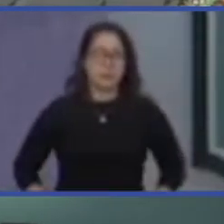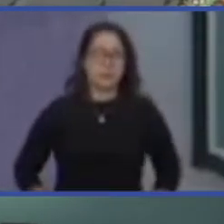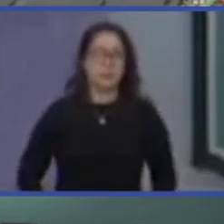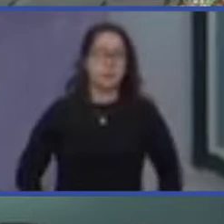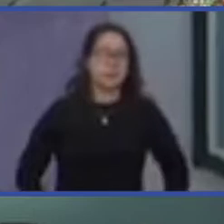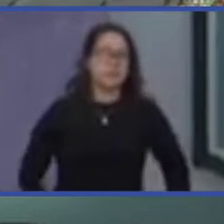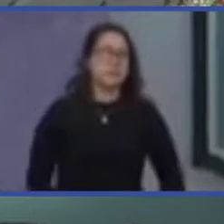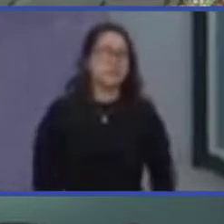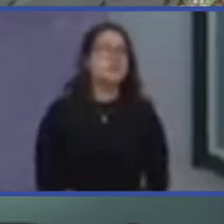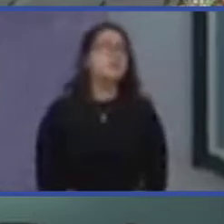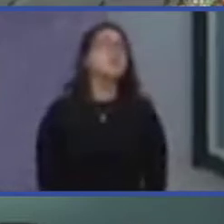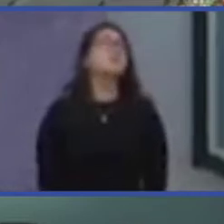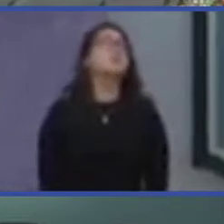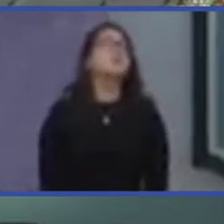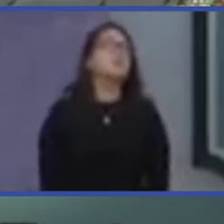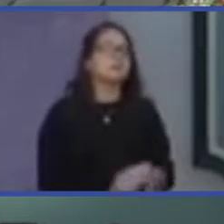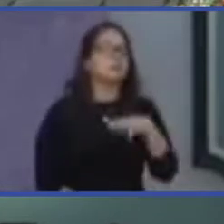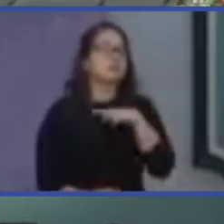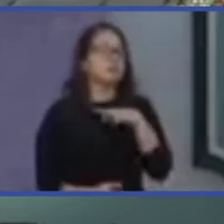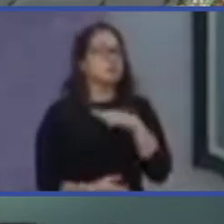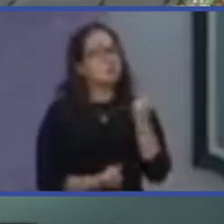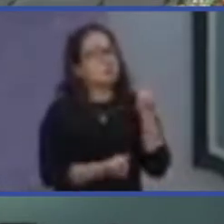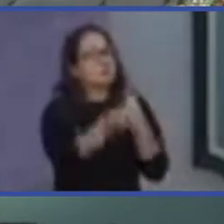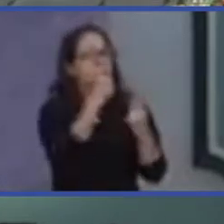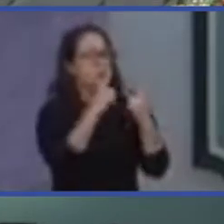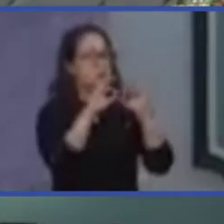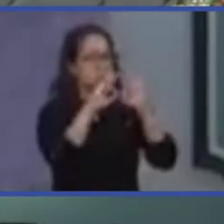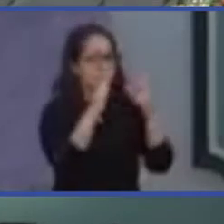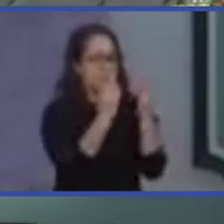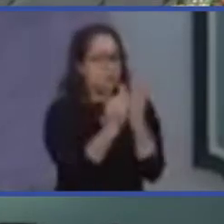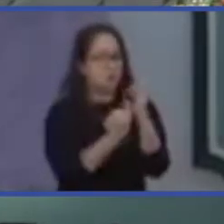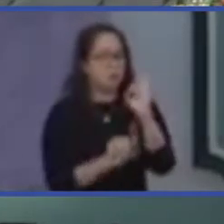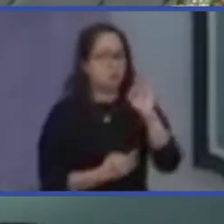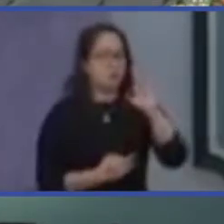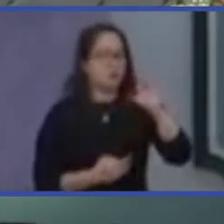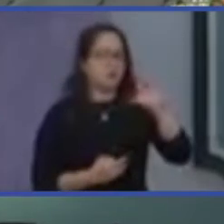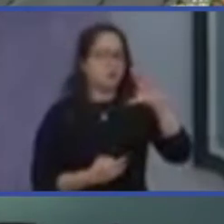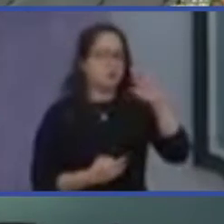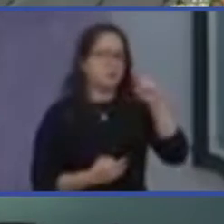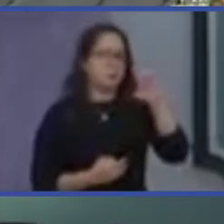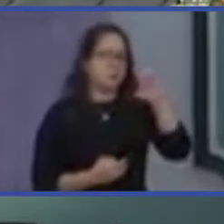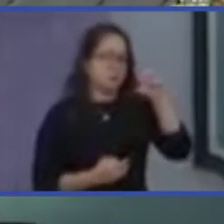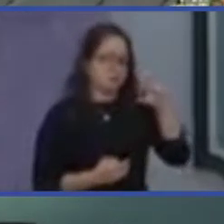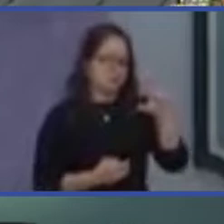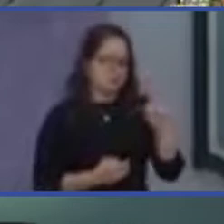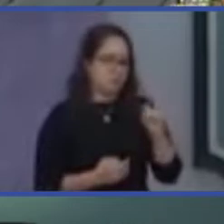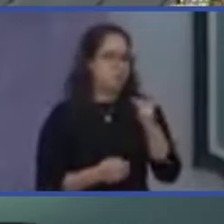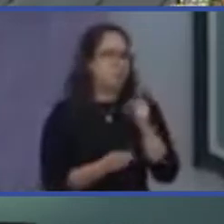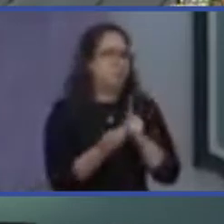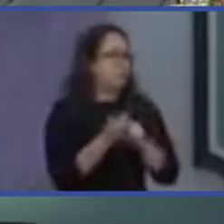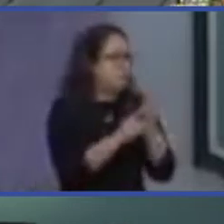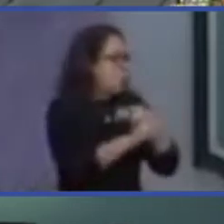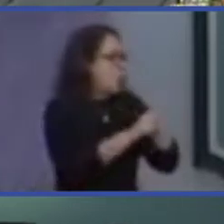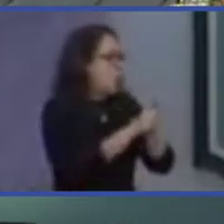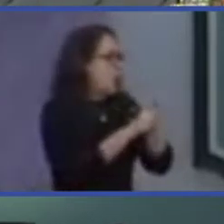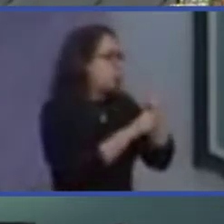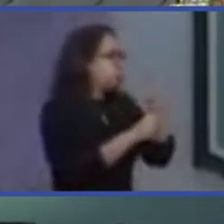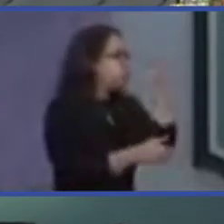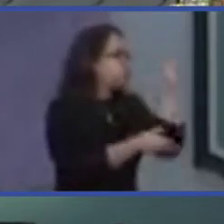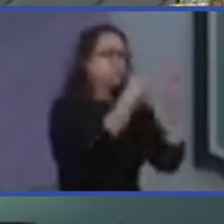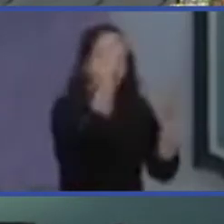aquí hay algunas figuras fractales en la naturaleza, por ejemplo, tenemos aquí